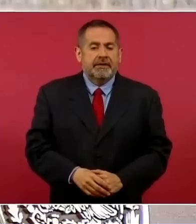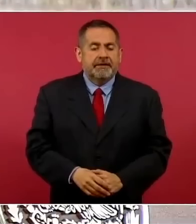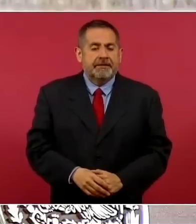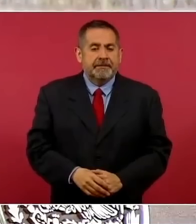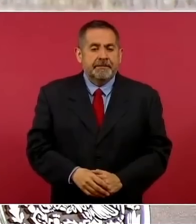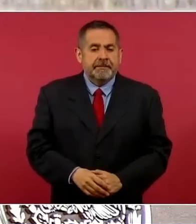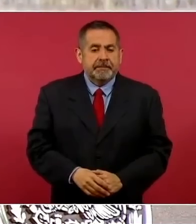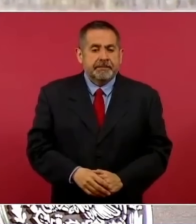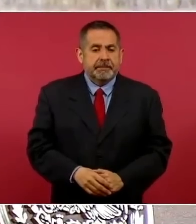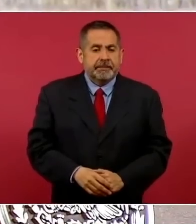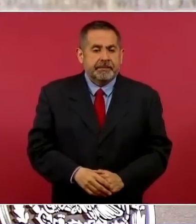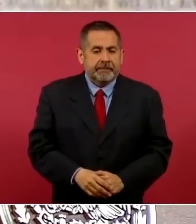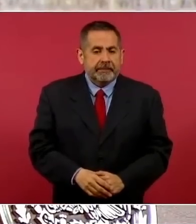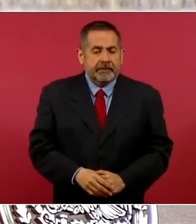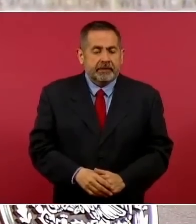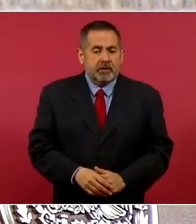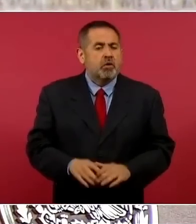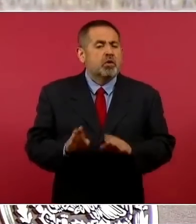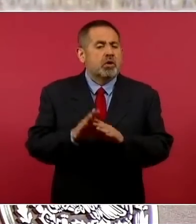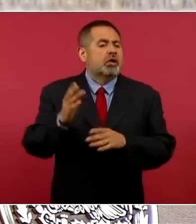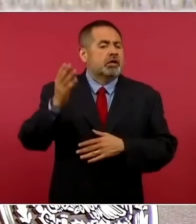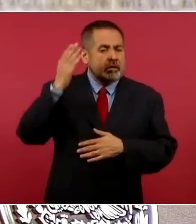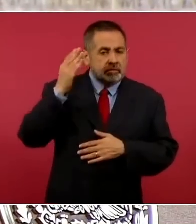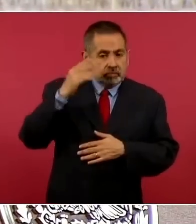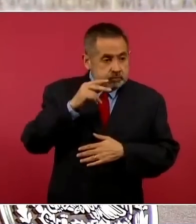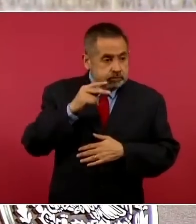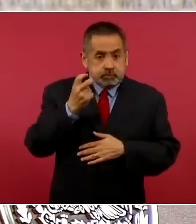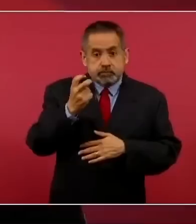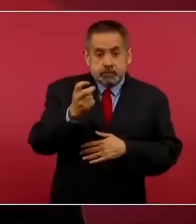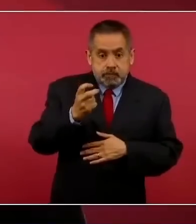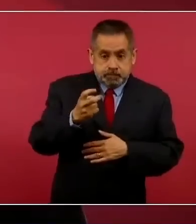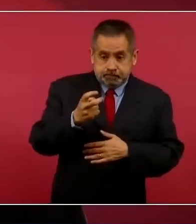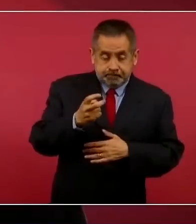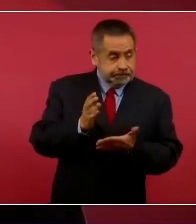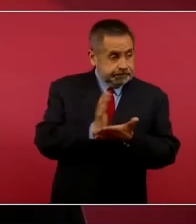¿Cuándo se había visto esto?